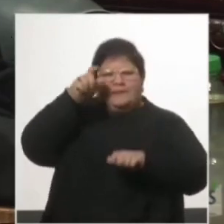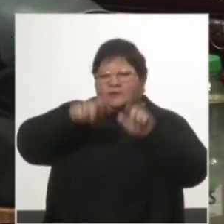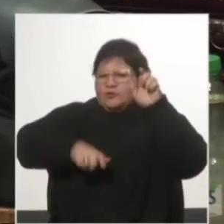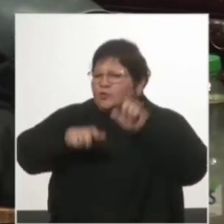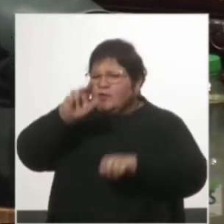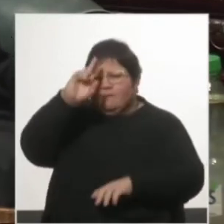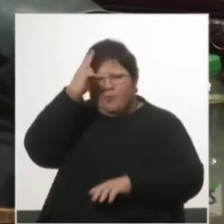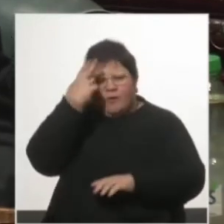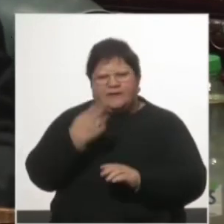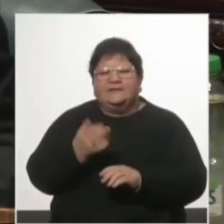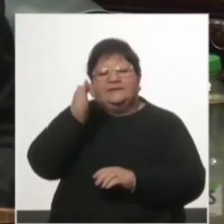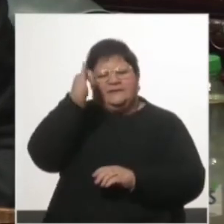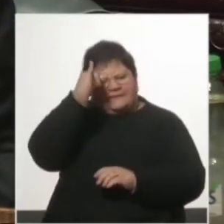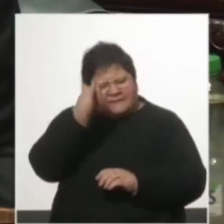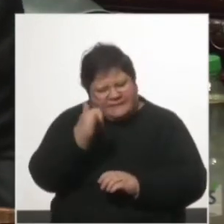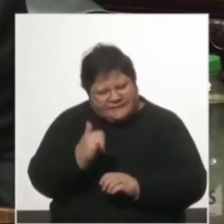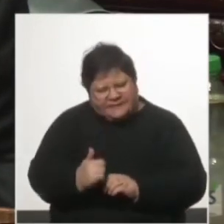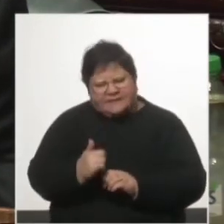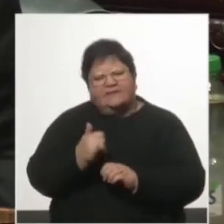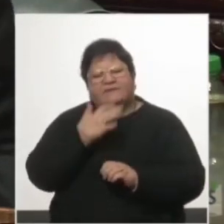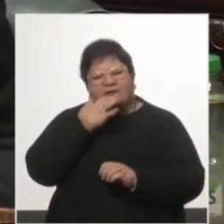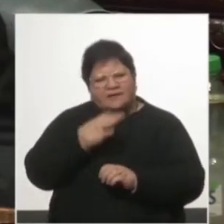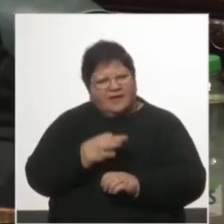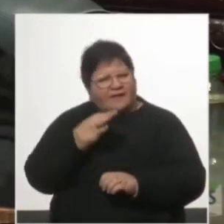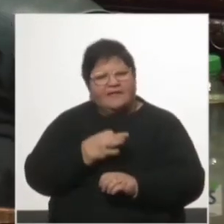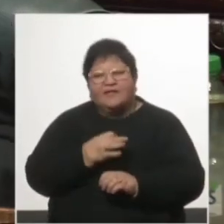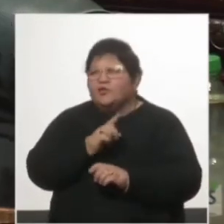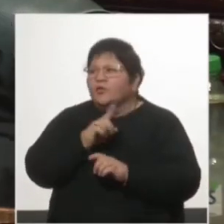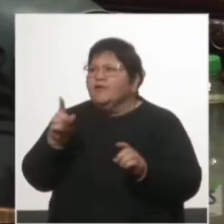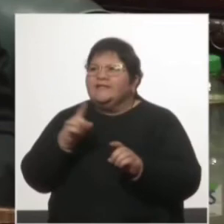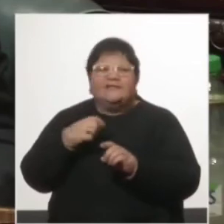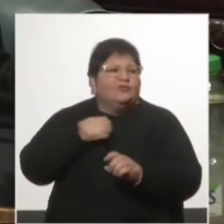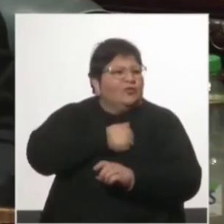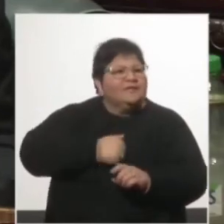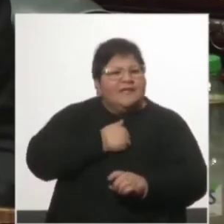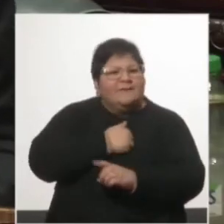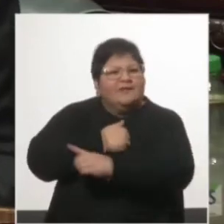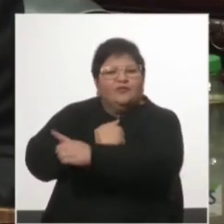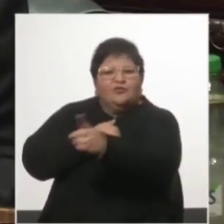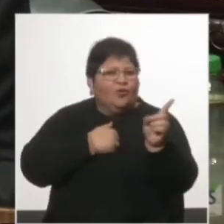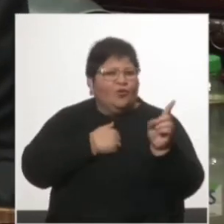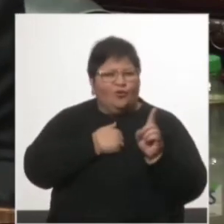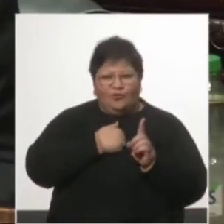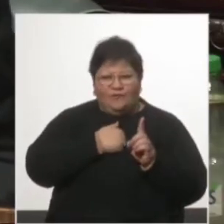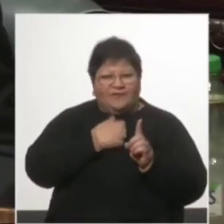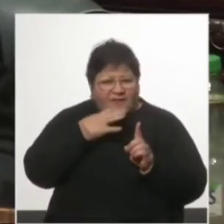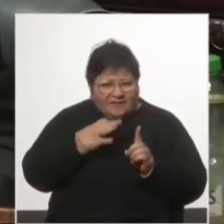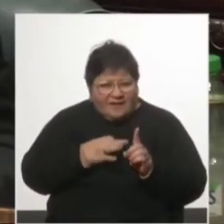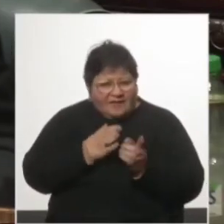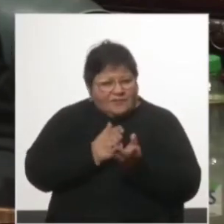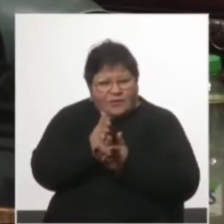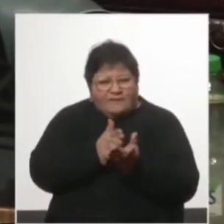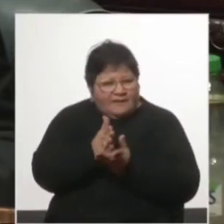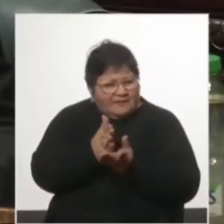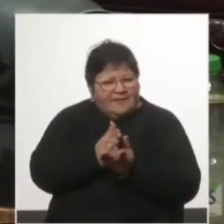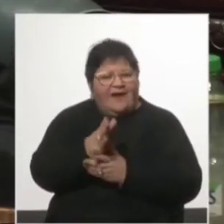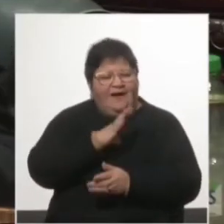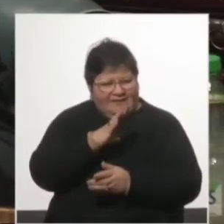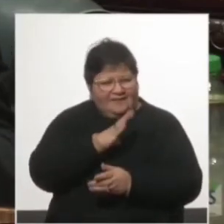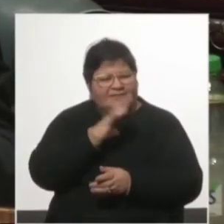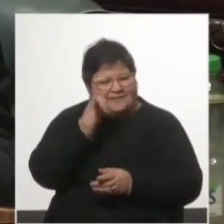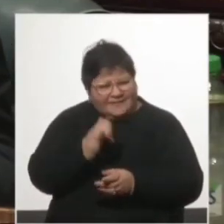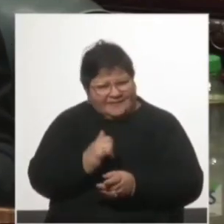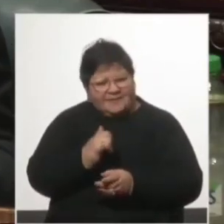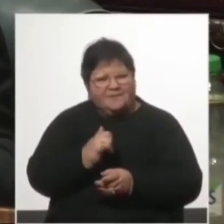que esto lo sentimos todos, nadie tiene el monopolio del sentimiento de solidaridad, ¿sí? Pero eso es